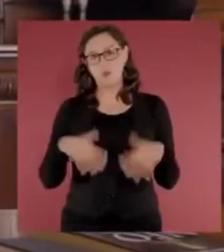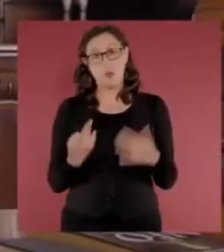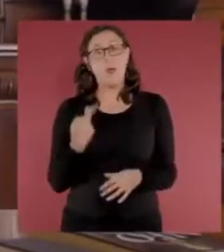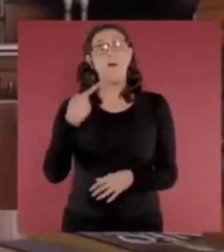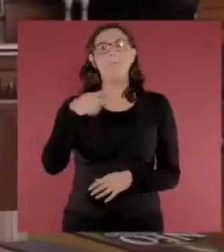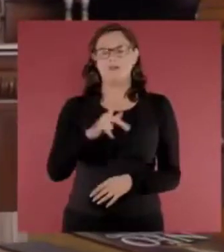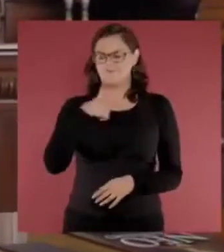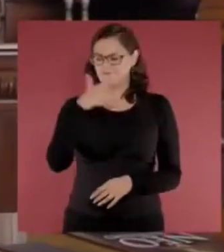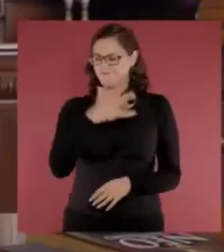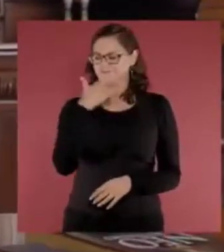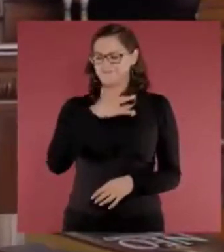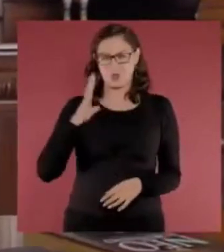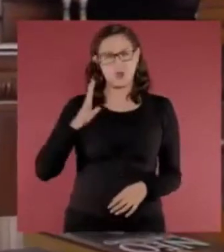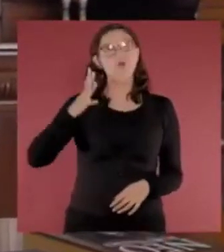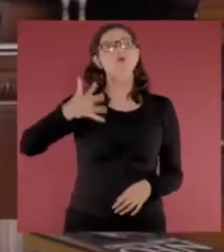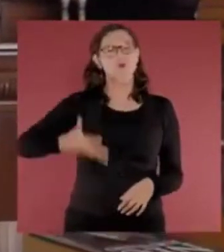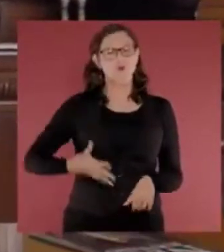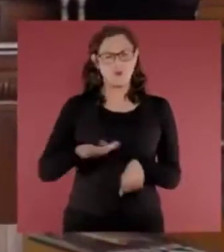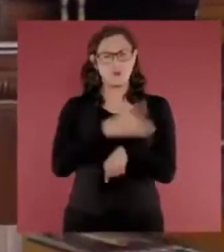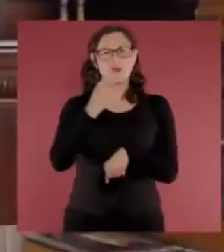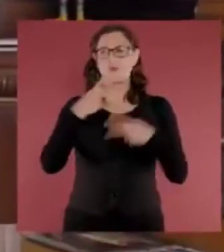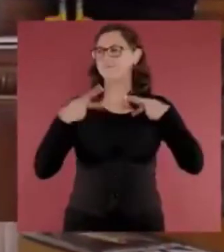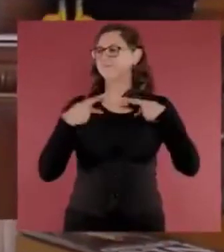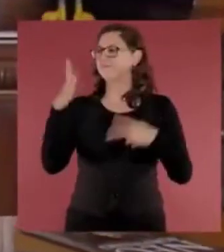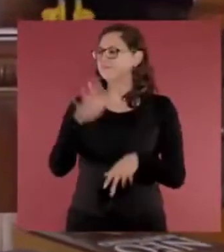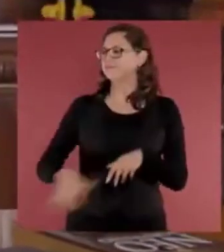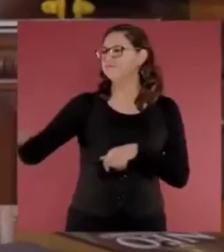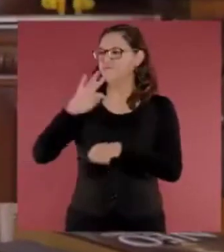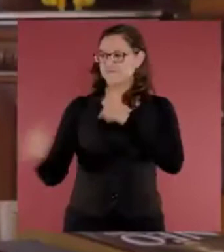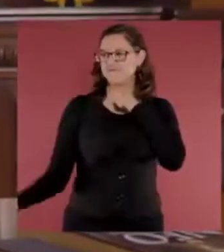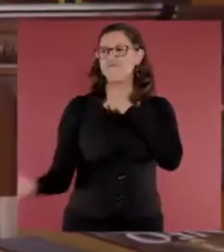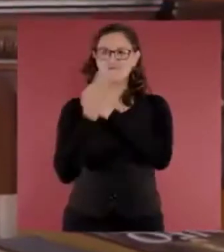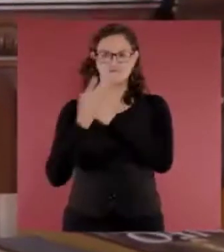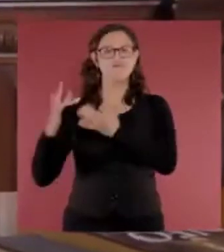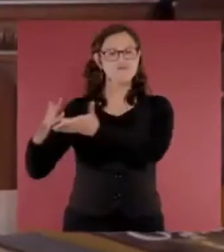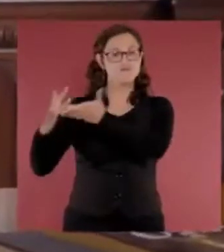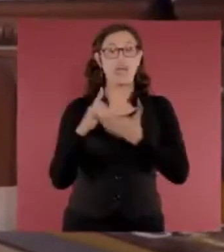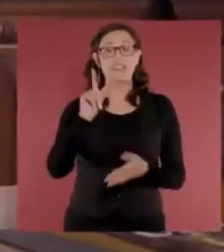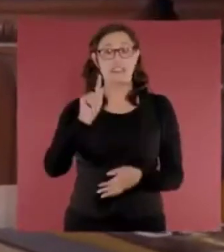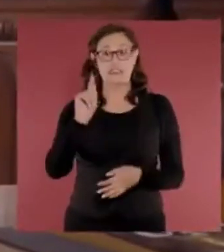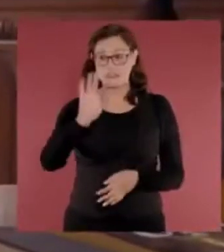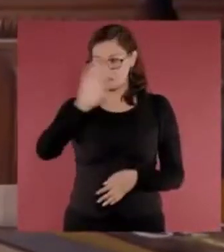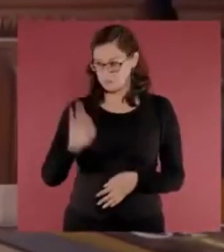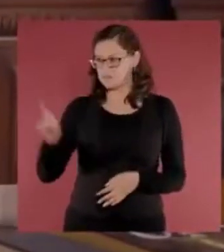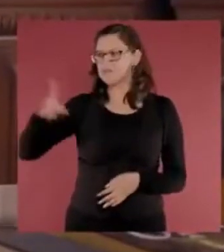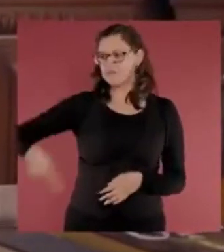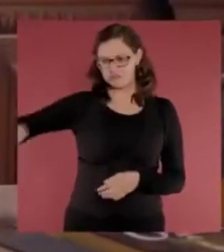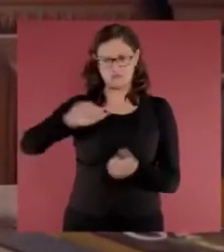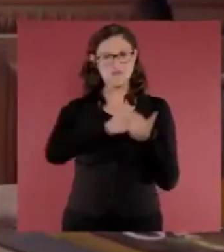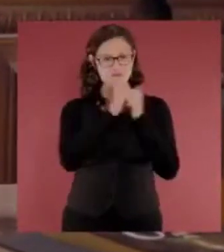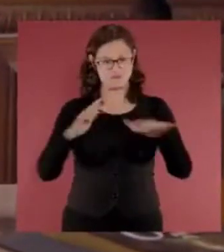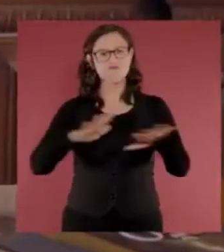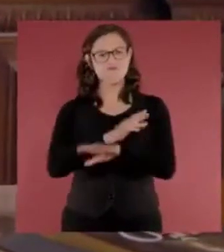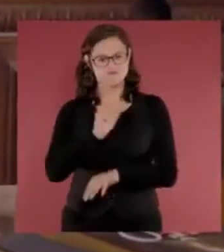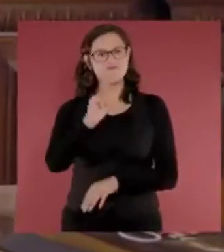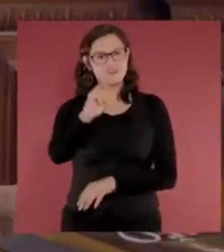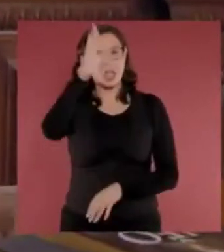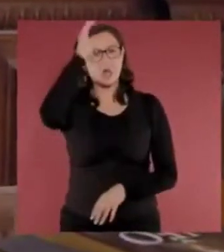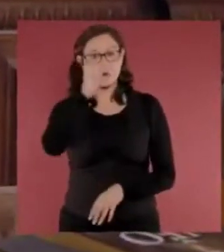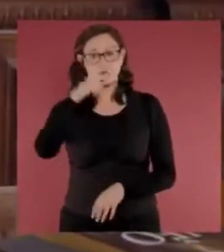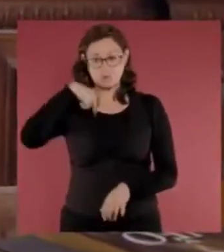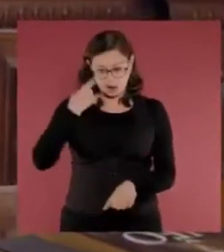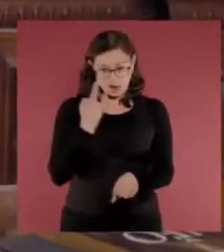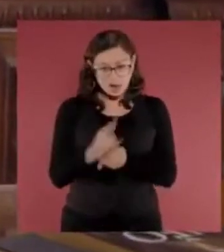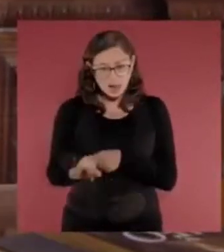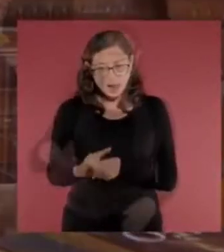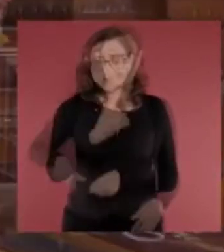de Francisco y Madero no se atacaba tanto a un presidente como ahora, al tiempo que aseguró contar con la aprobación del pueblo